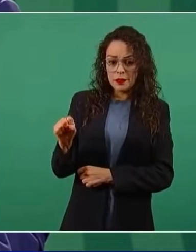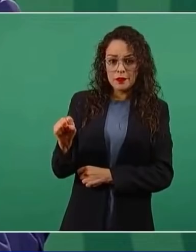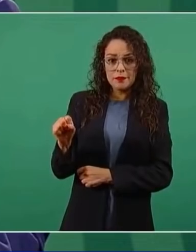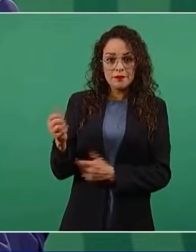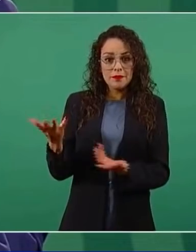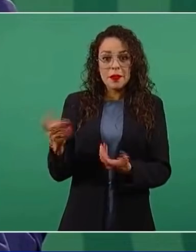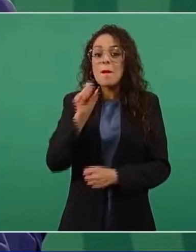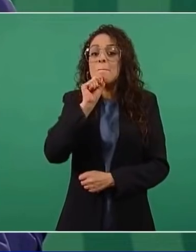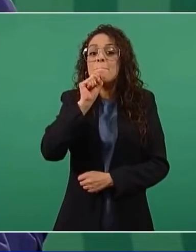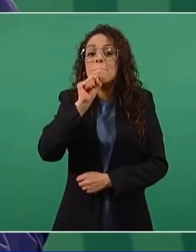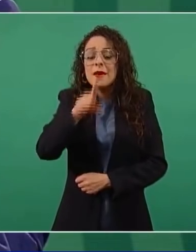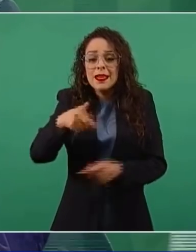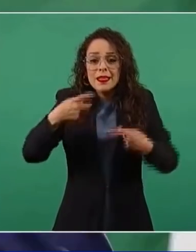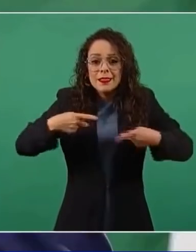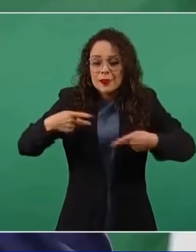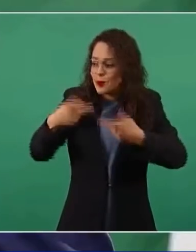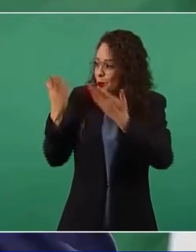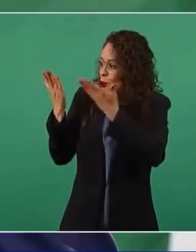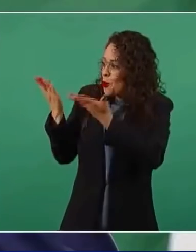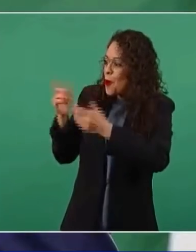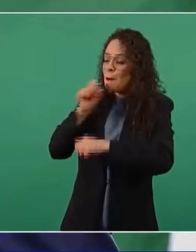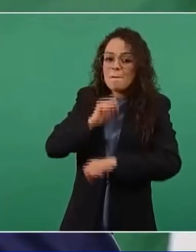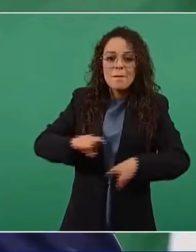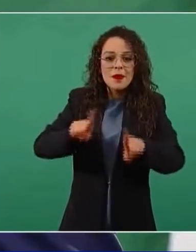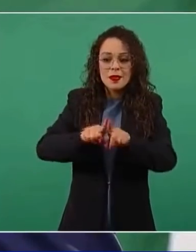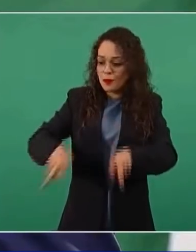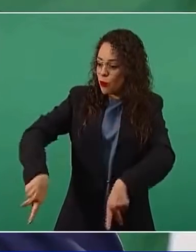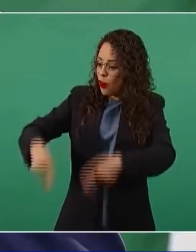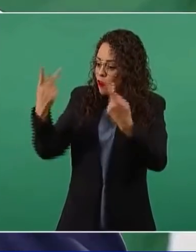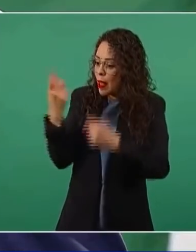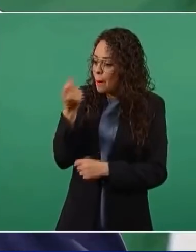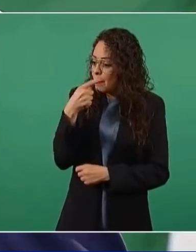Los mismos que vendían las medicinas.